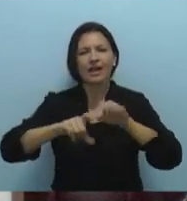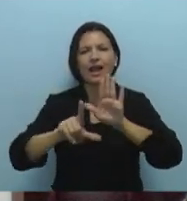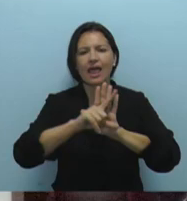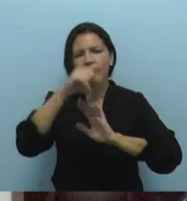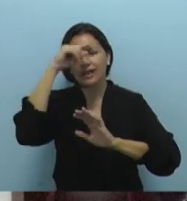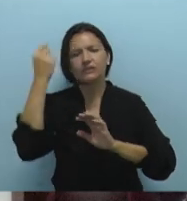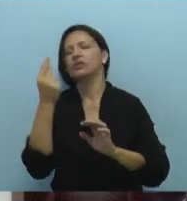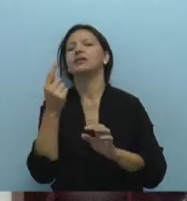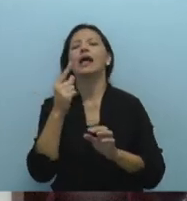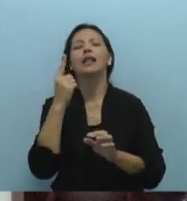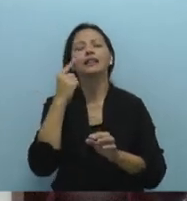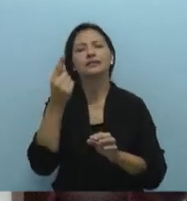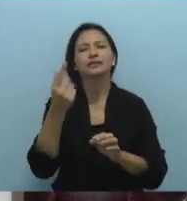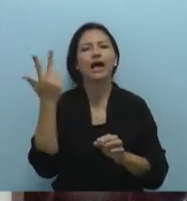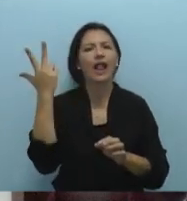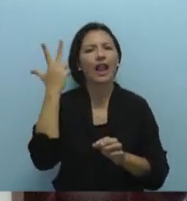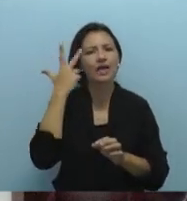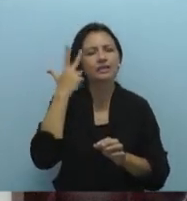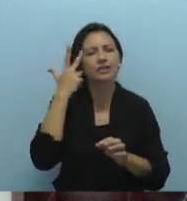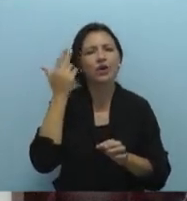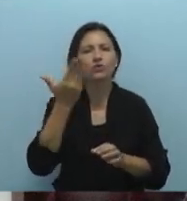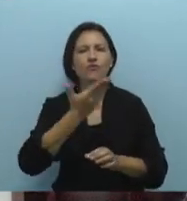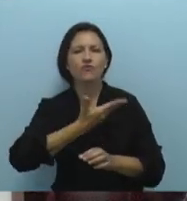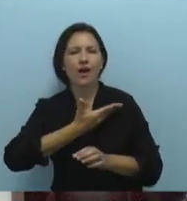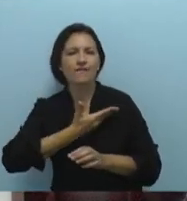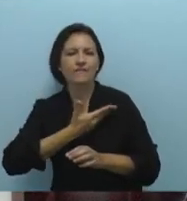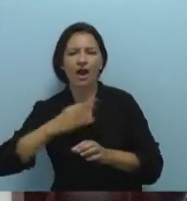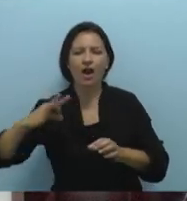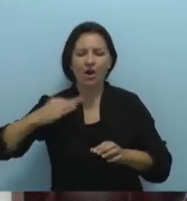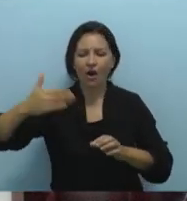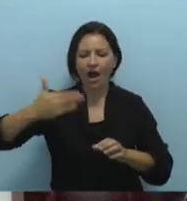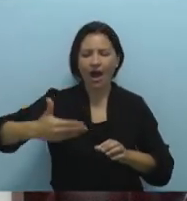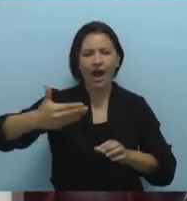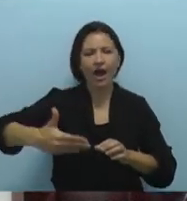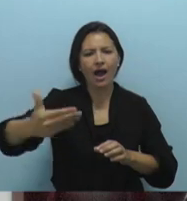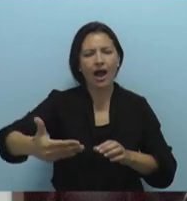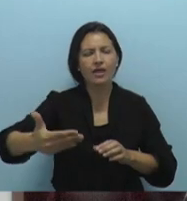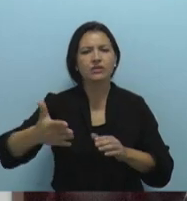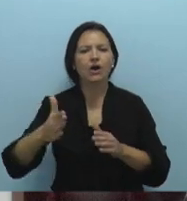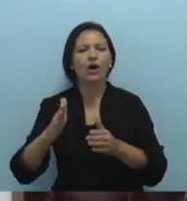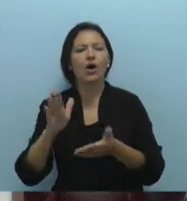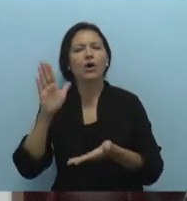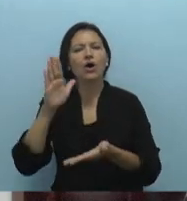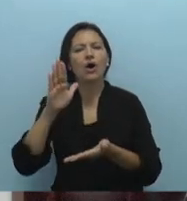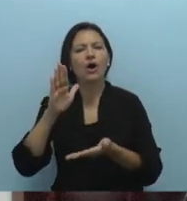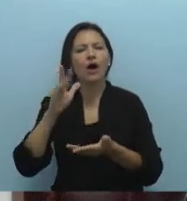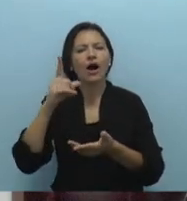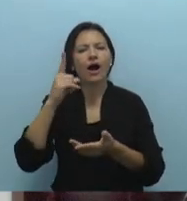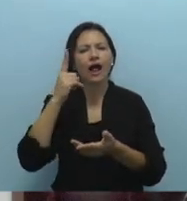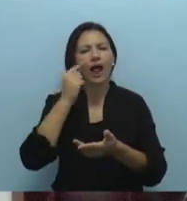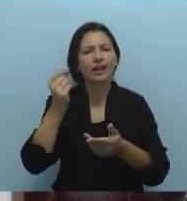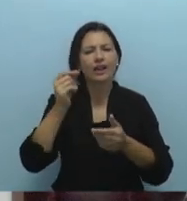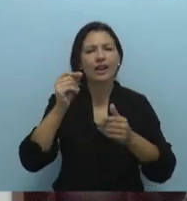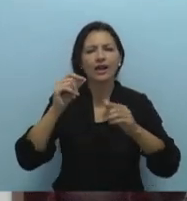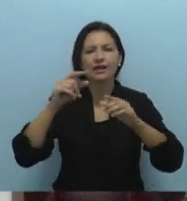instituye el día 18 de febrero de cada año como el Día Nacional del Síndrome de Asperger, con el objetivo de